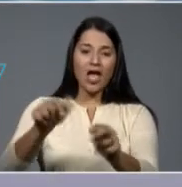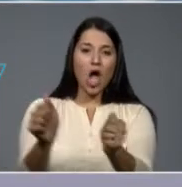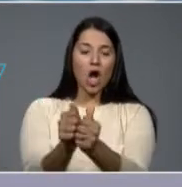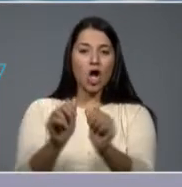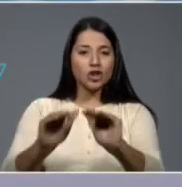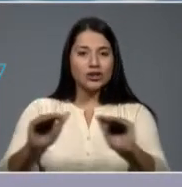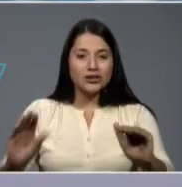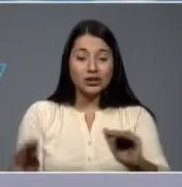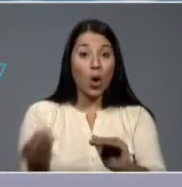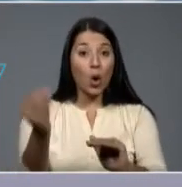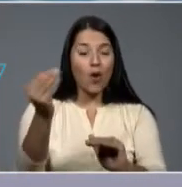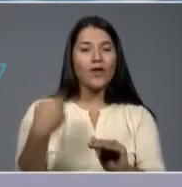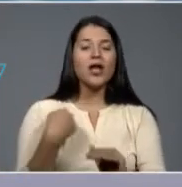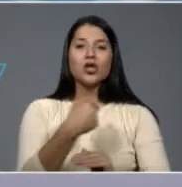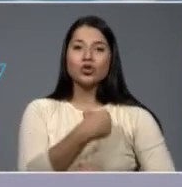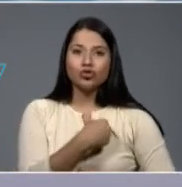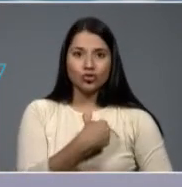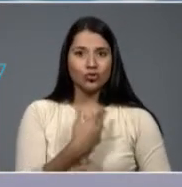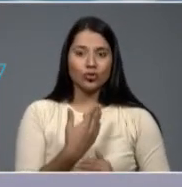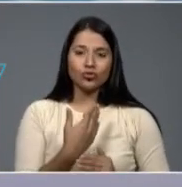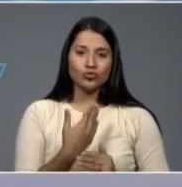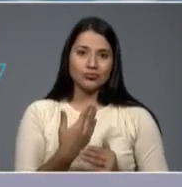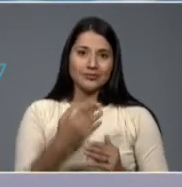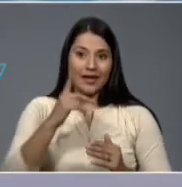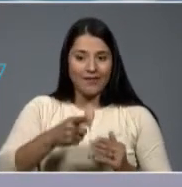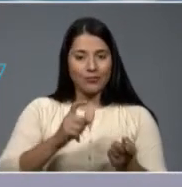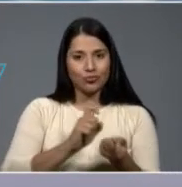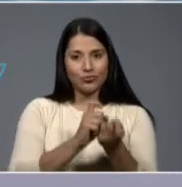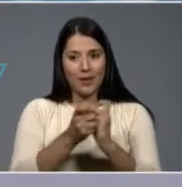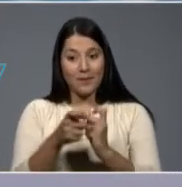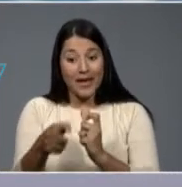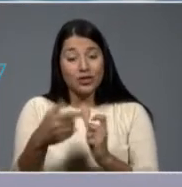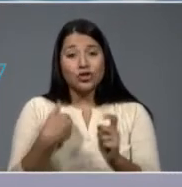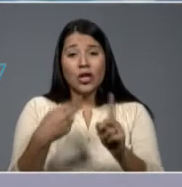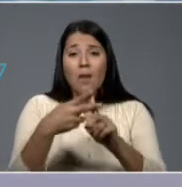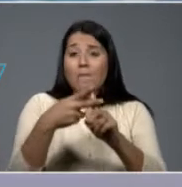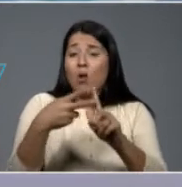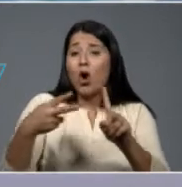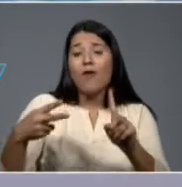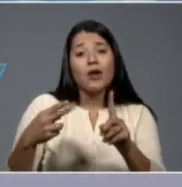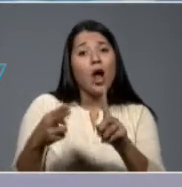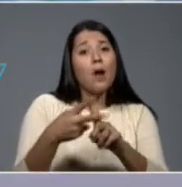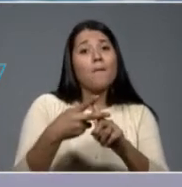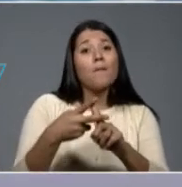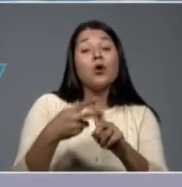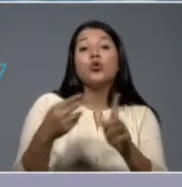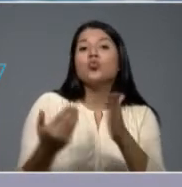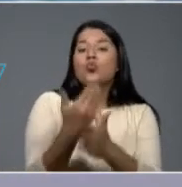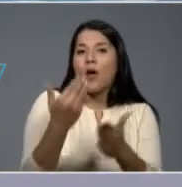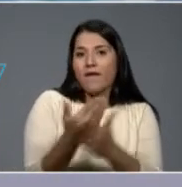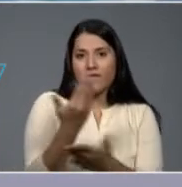un mundo paralelo al nuestro donde su vocabulario cambia. Pienso que las escuelas están dándole a la sociedad